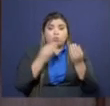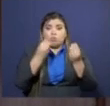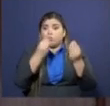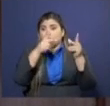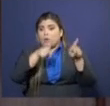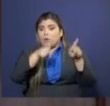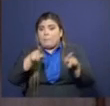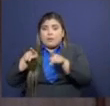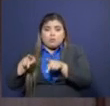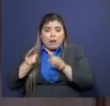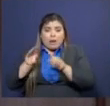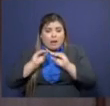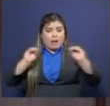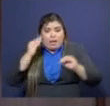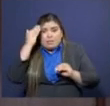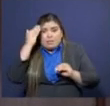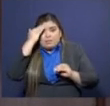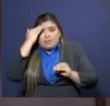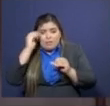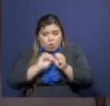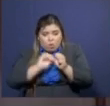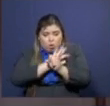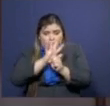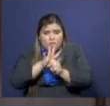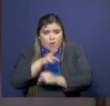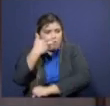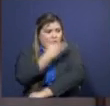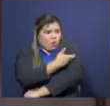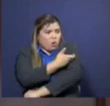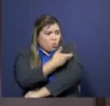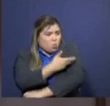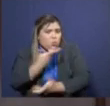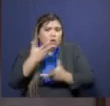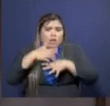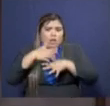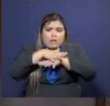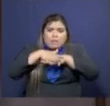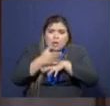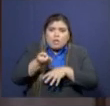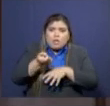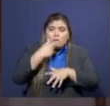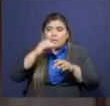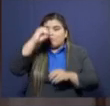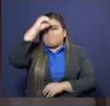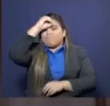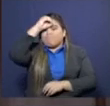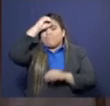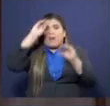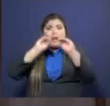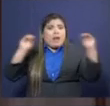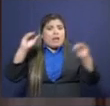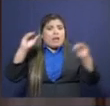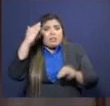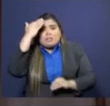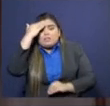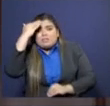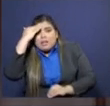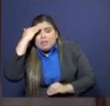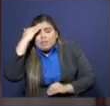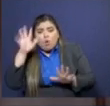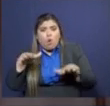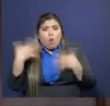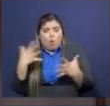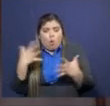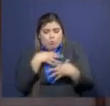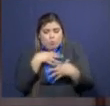sin manual de instrucciones y mucho menos una vacuna o una cura efectiva.